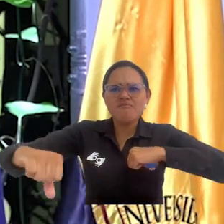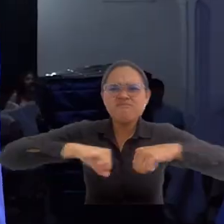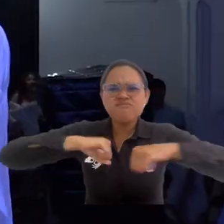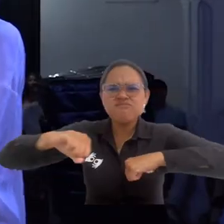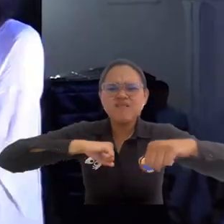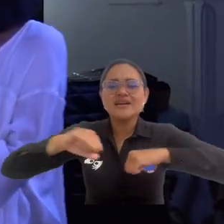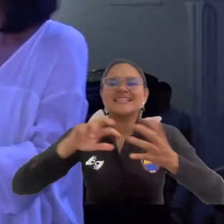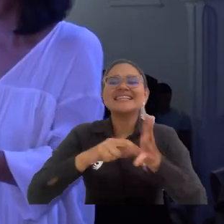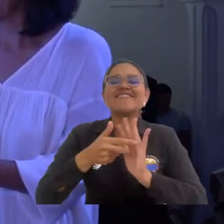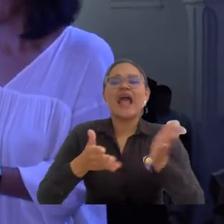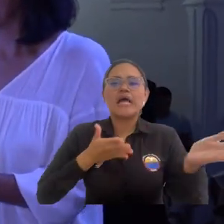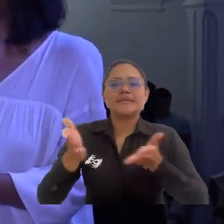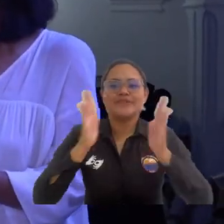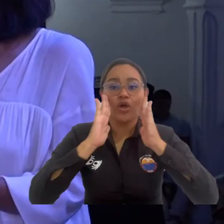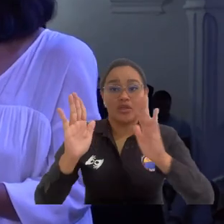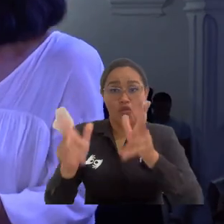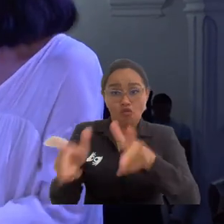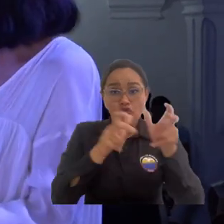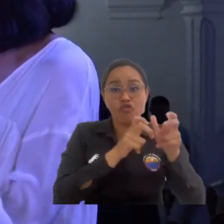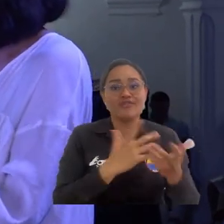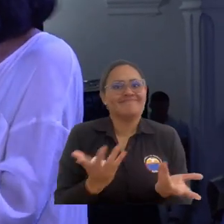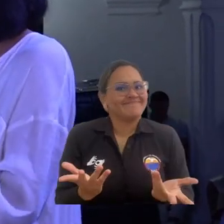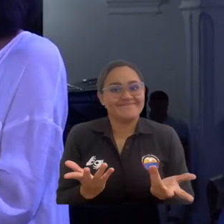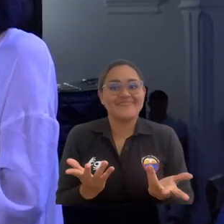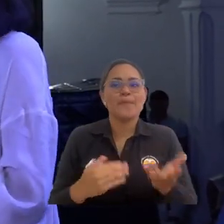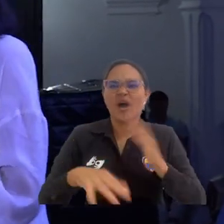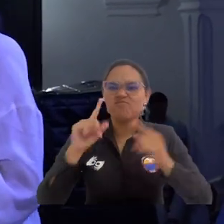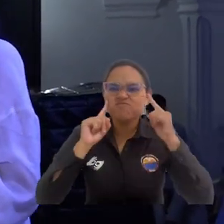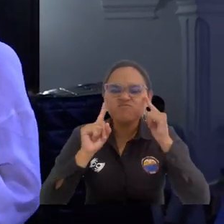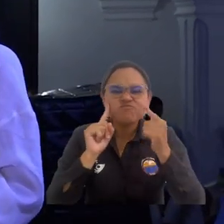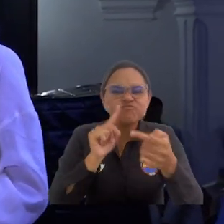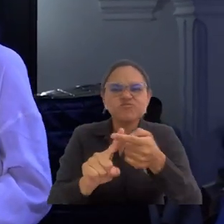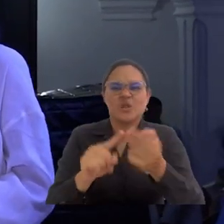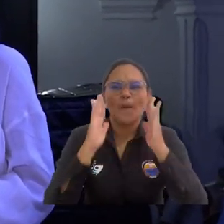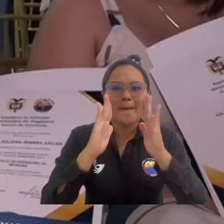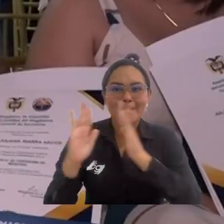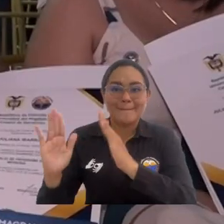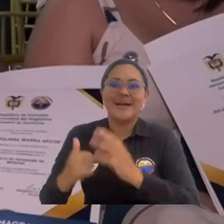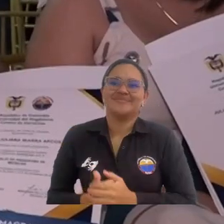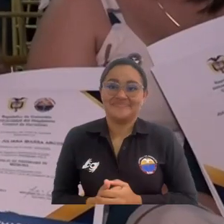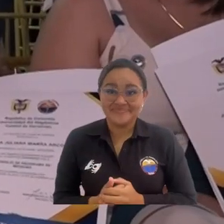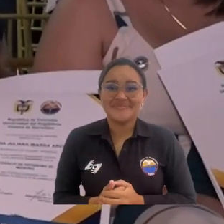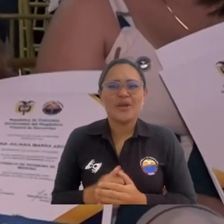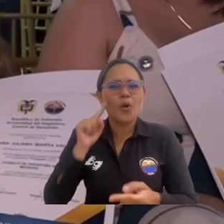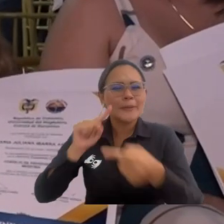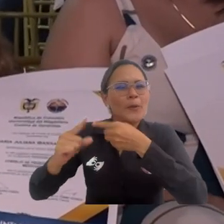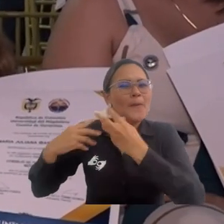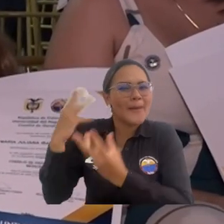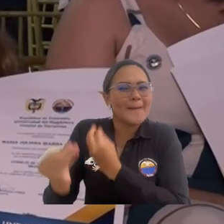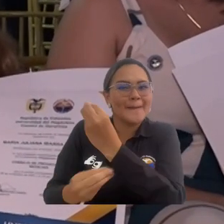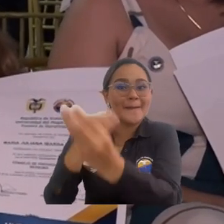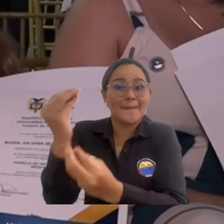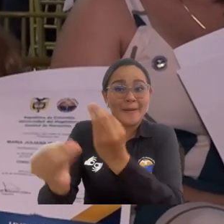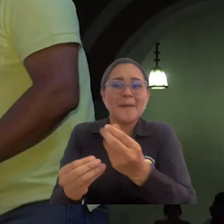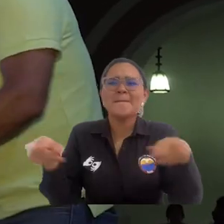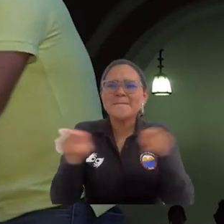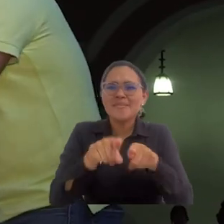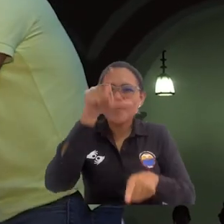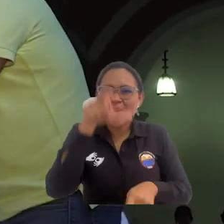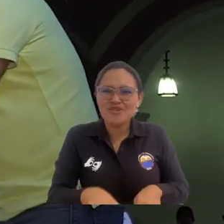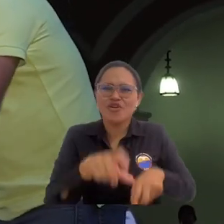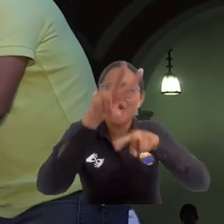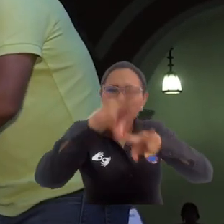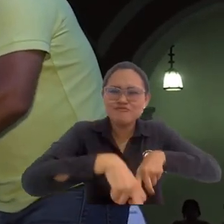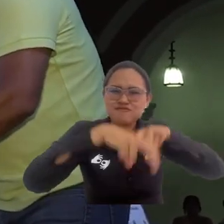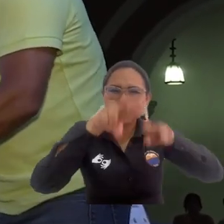demás. Porque el legado nuestro tiene que ser para las futuras generaciones. Porque el agricultor que ara la tierra, que